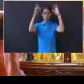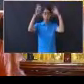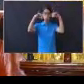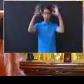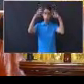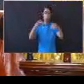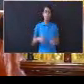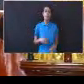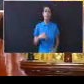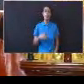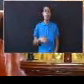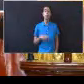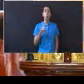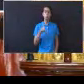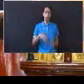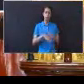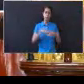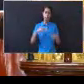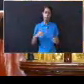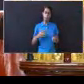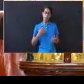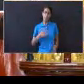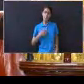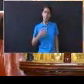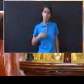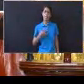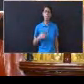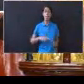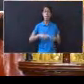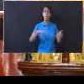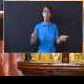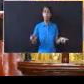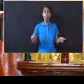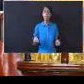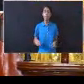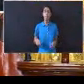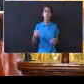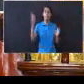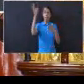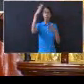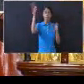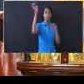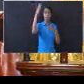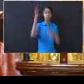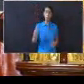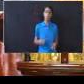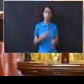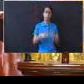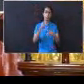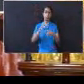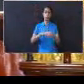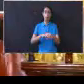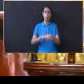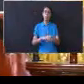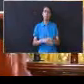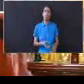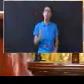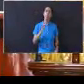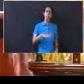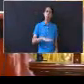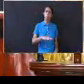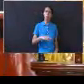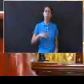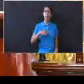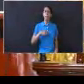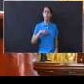la diferencia del clima natural. Después de que estuvimos aquí en la capital a 30 grados.